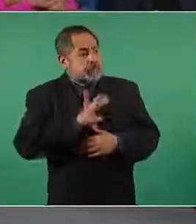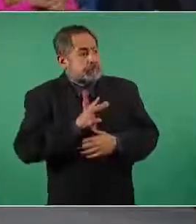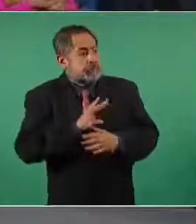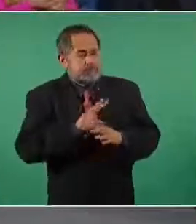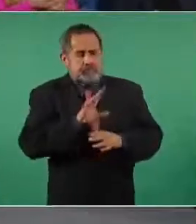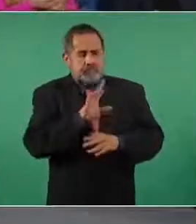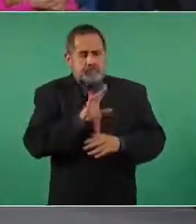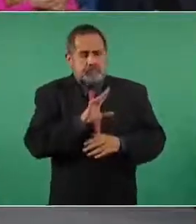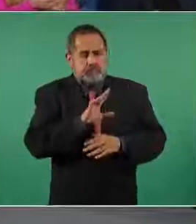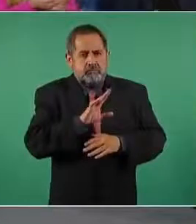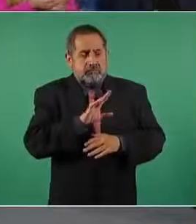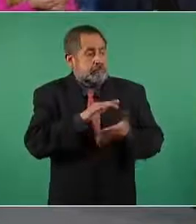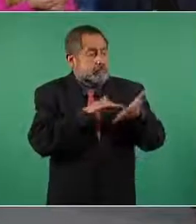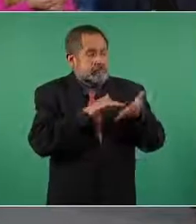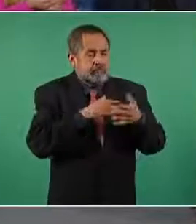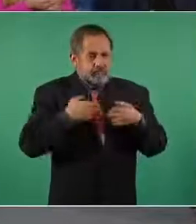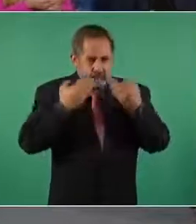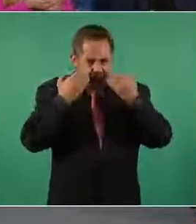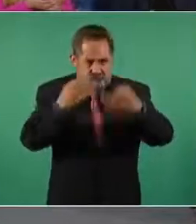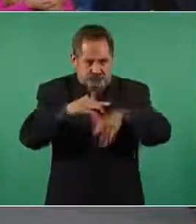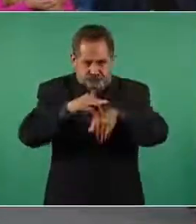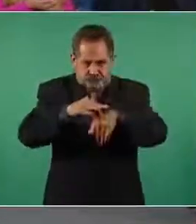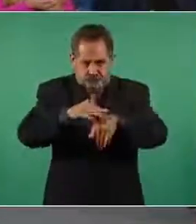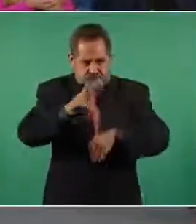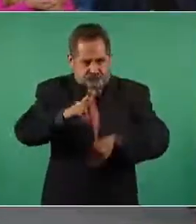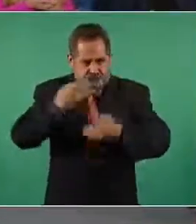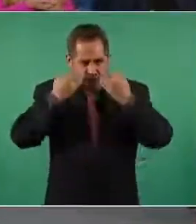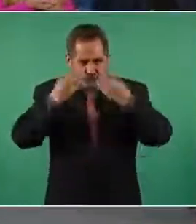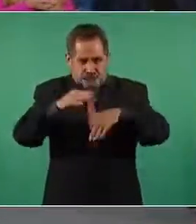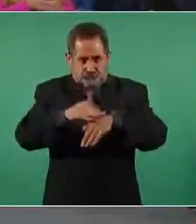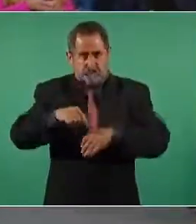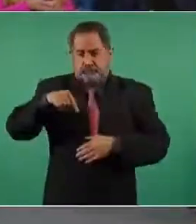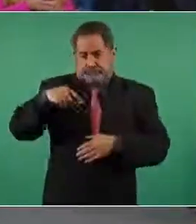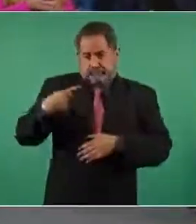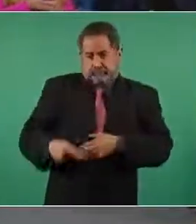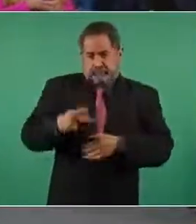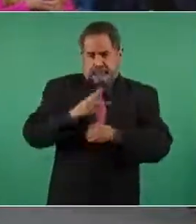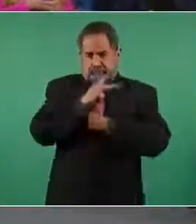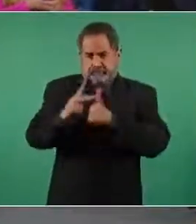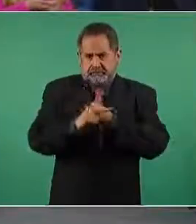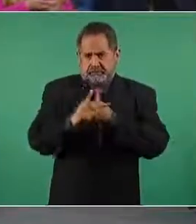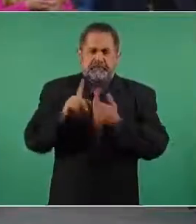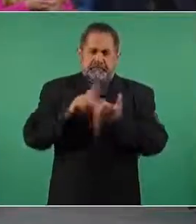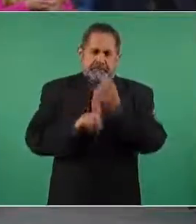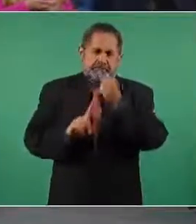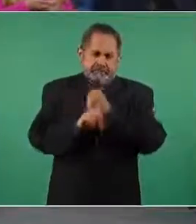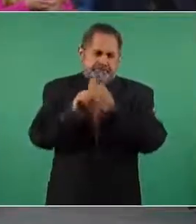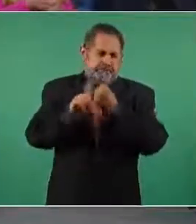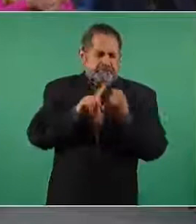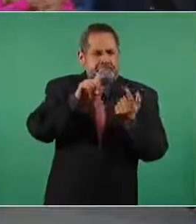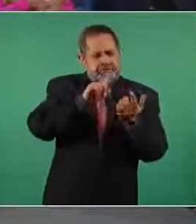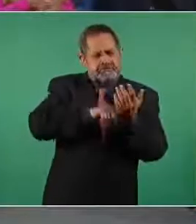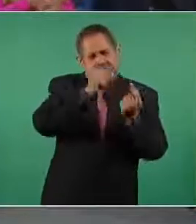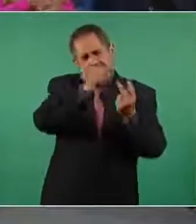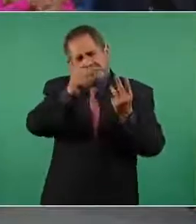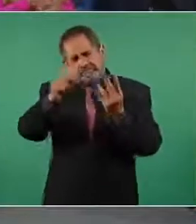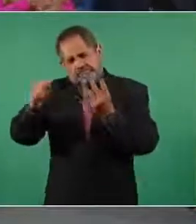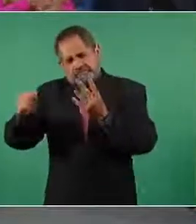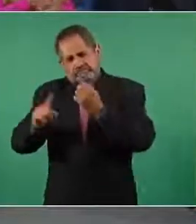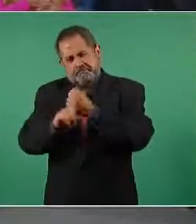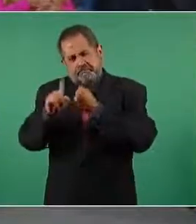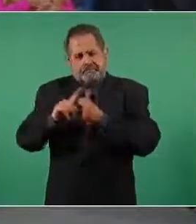visto, no lo he leído, lo he vivido, lo he visto. Este es un país que tiene graves problemas estructurales, en algunas